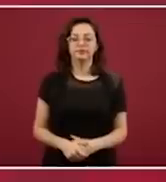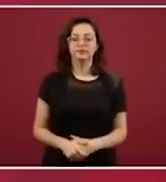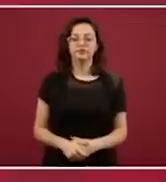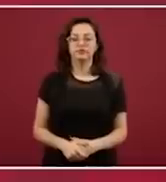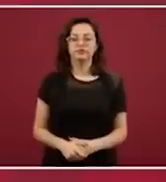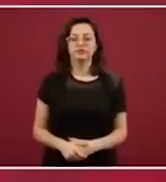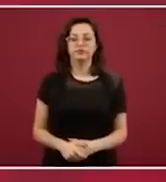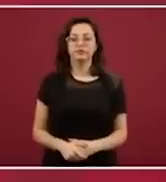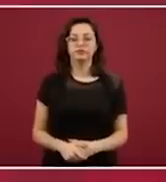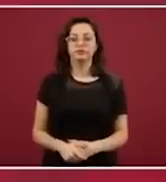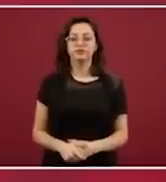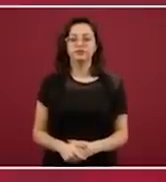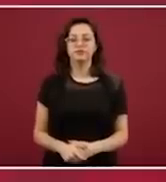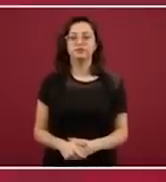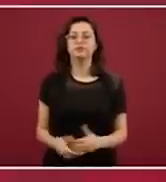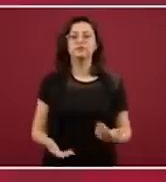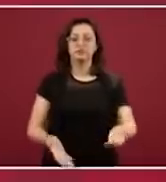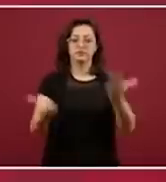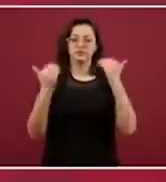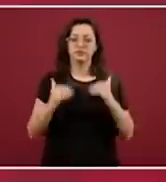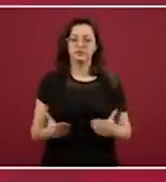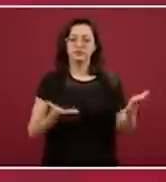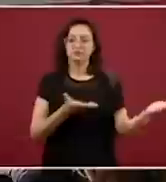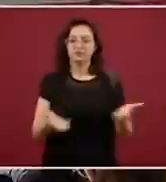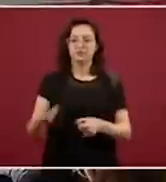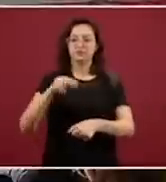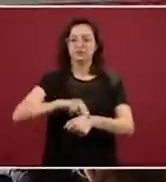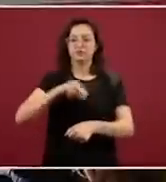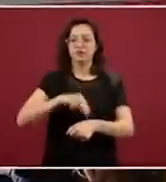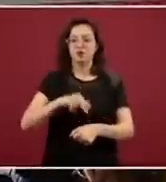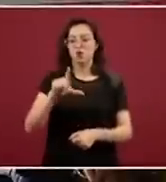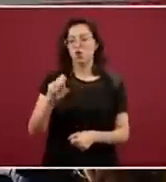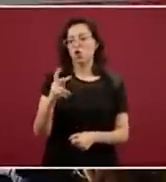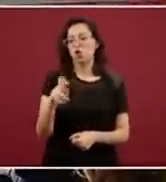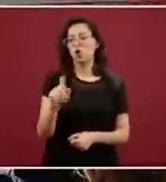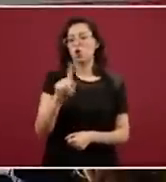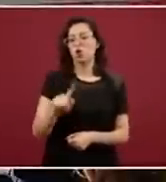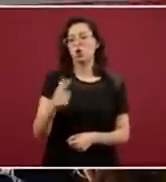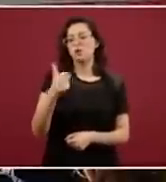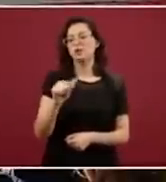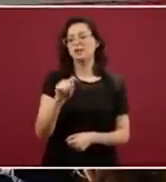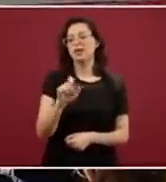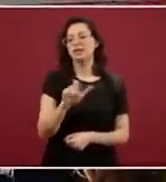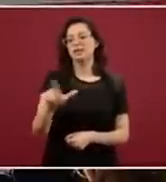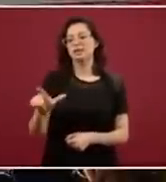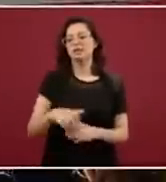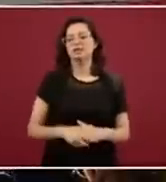Vamos entonces a escuchar al doctor López-Gatell.